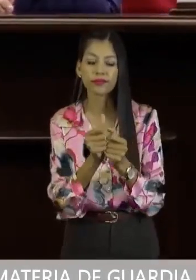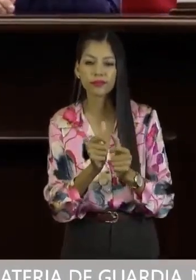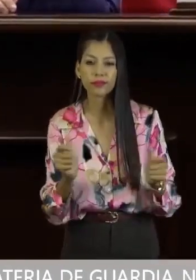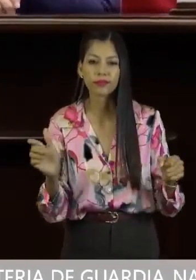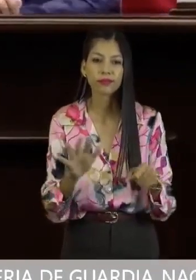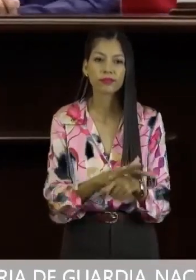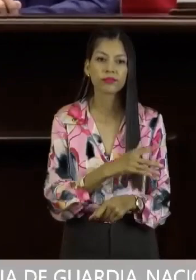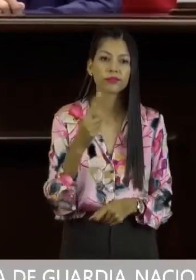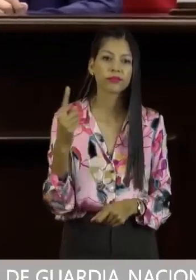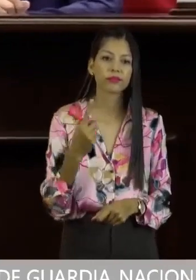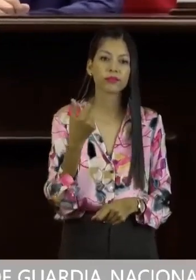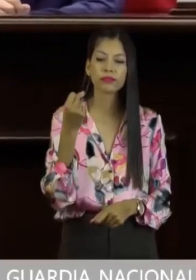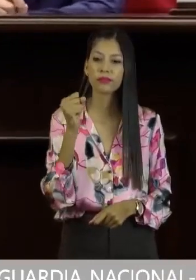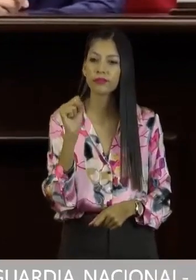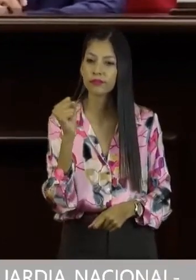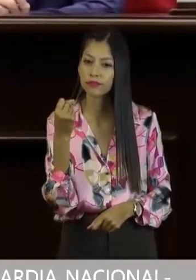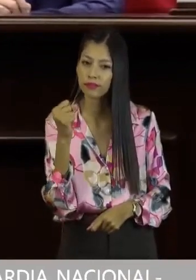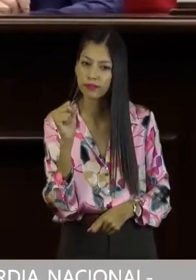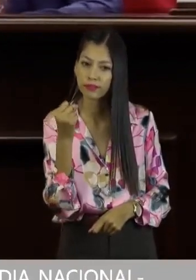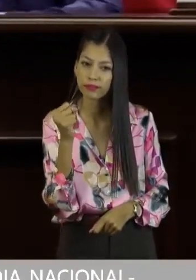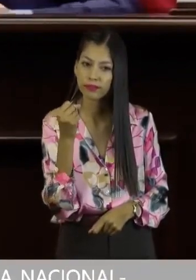Porque